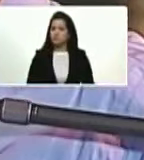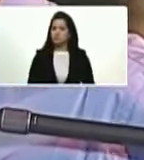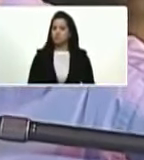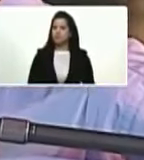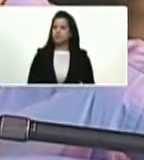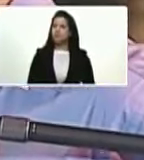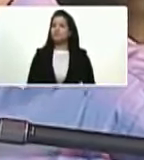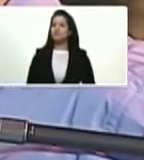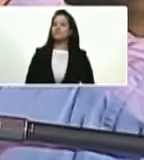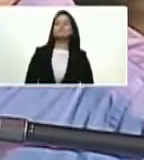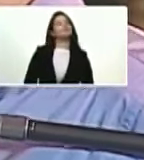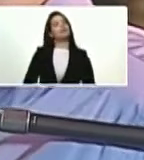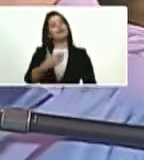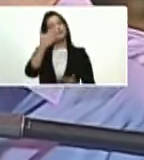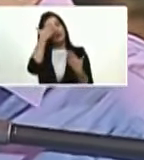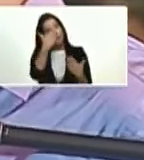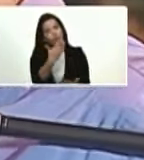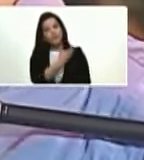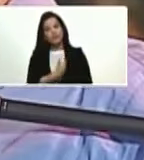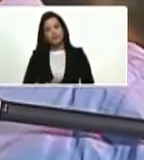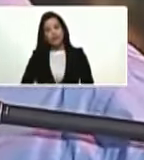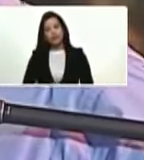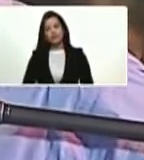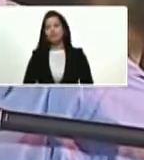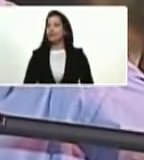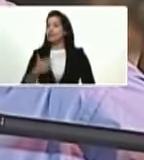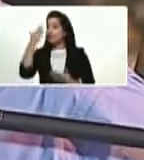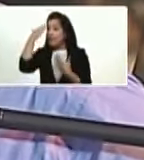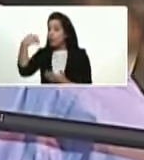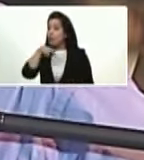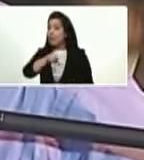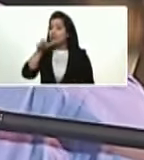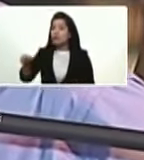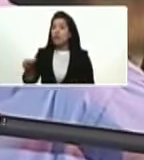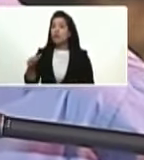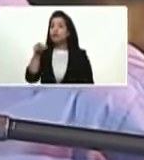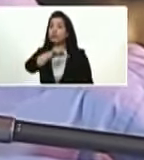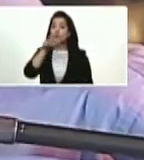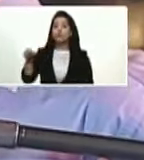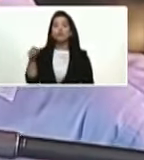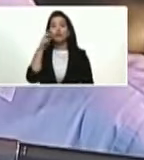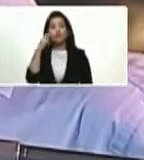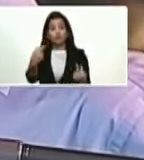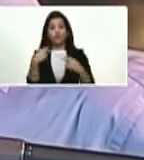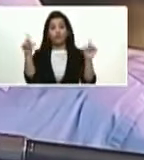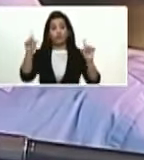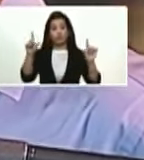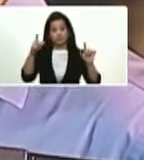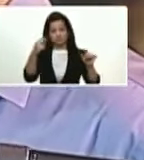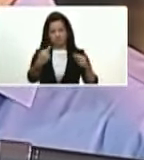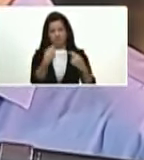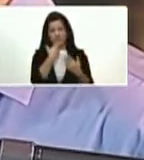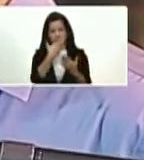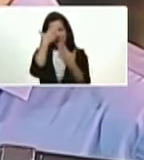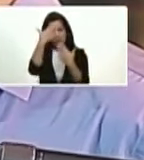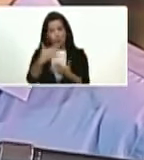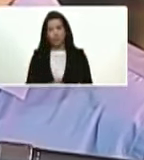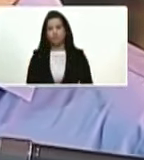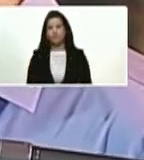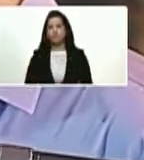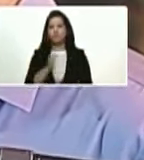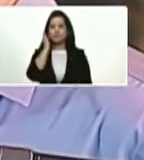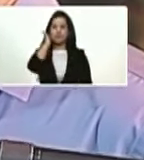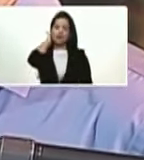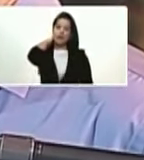saludo, presidente, a usted, a los compañeros y compañeras que aquí están, al pueblo de Venezuela que nos ve. Primero, agradecerle y decirle que estoy